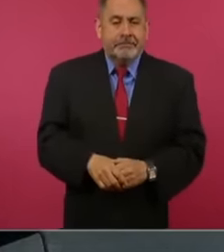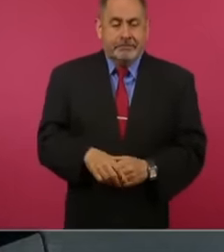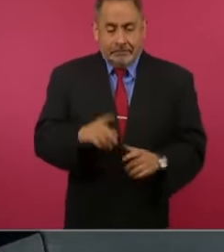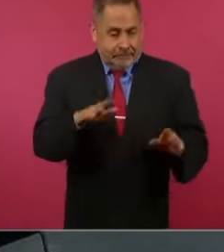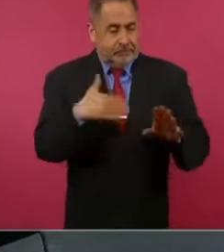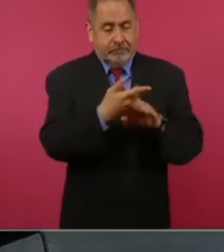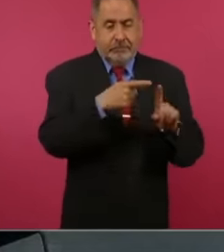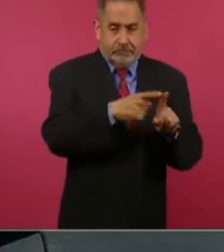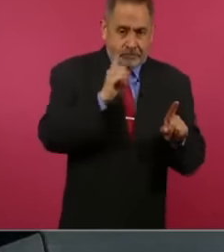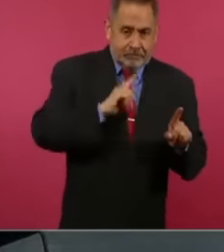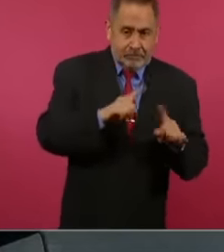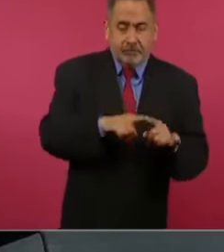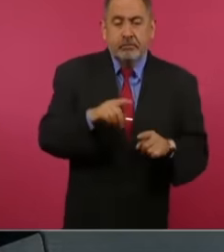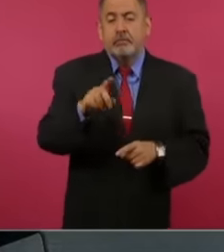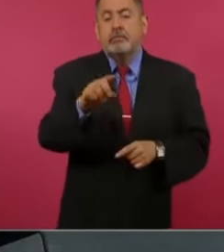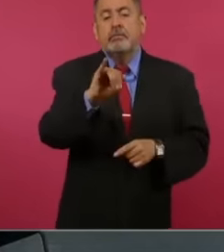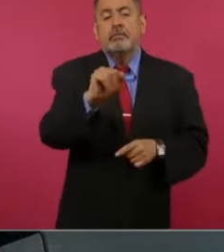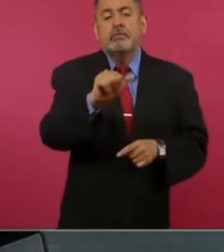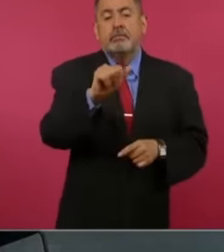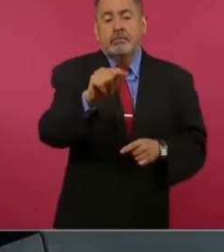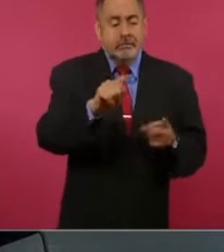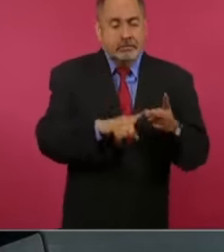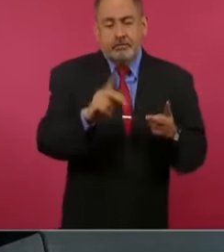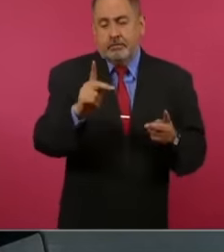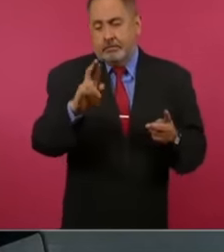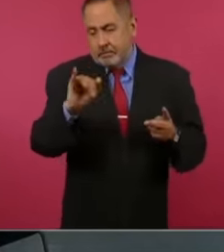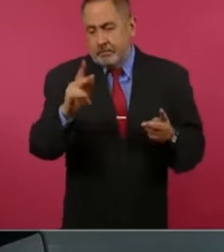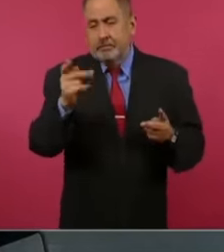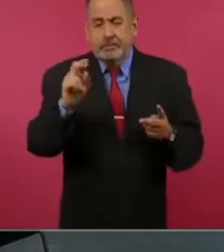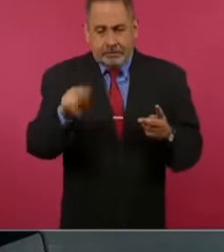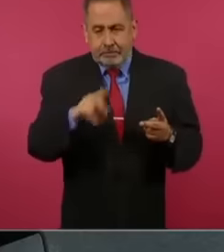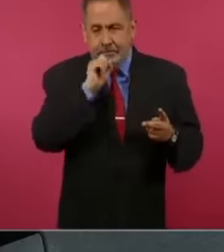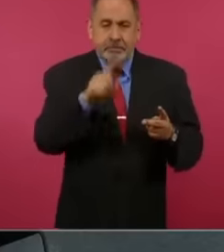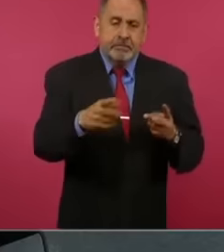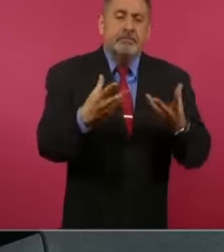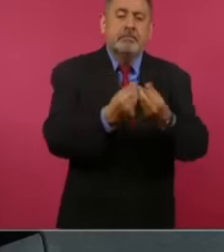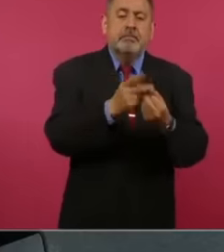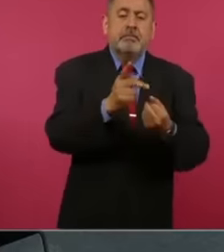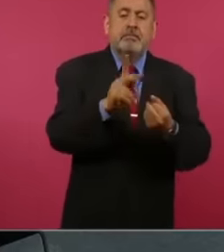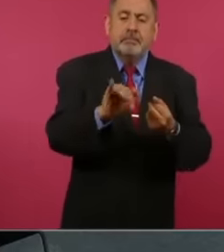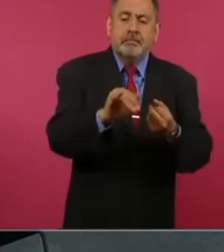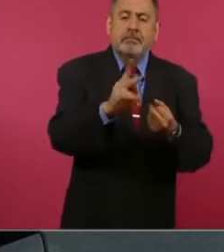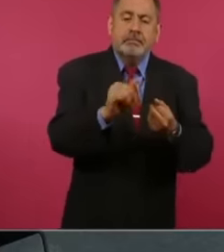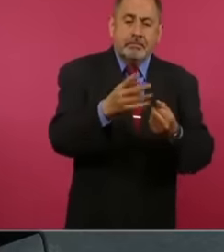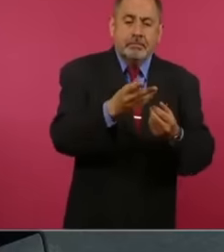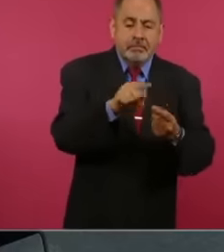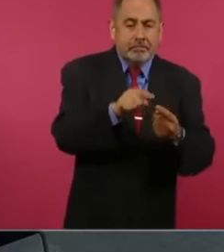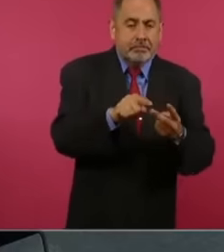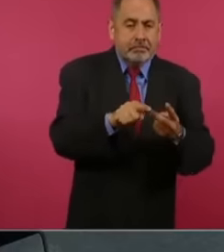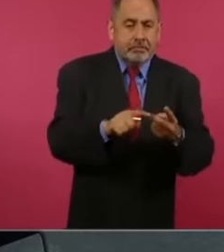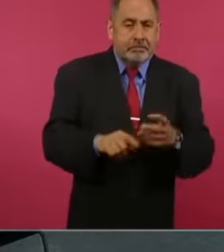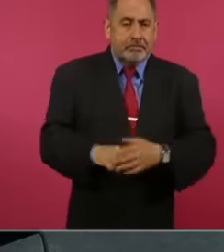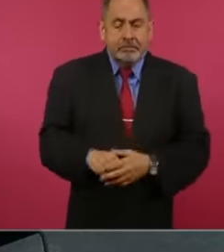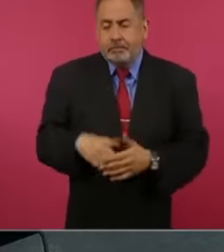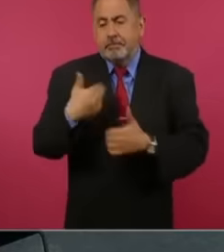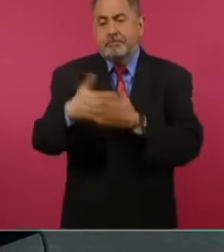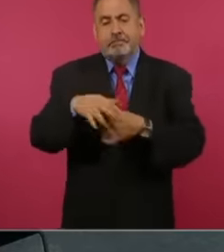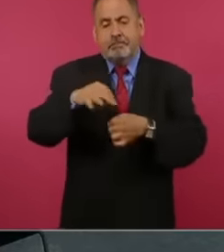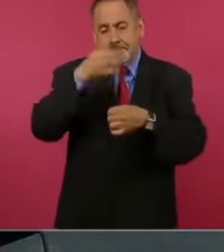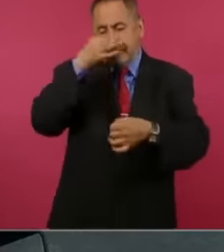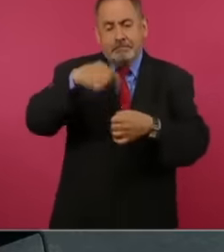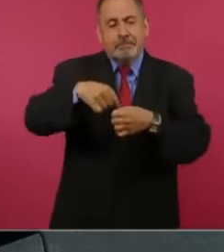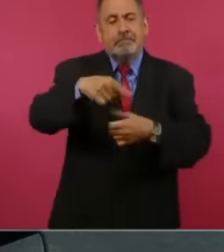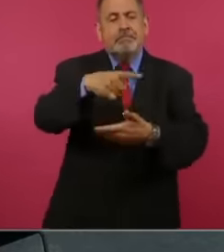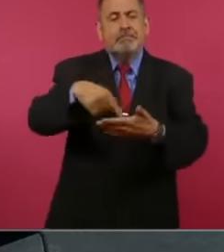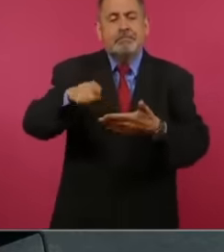ella. Los del ISAF, pues los del PRI y del PAN también, que era PRI-PAN, y los de la… Es que hay elecciones ahora y